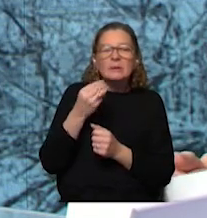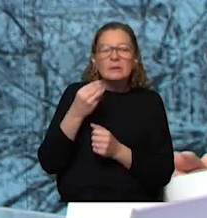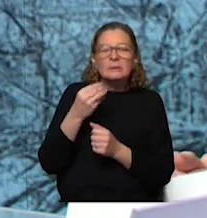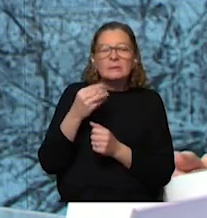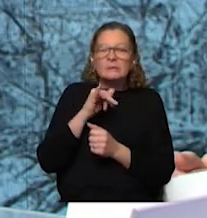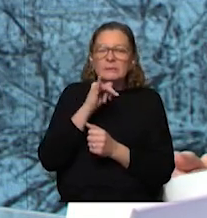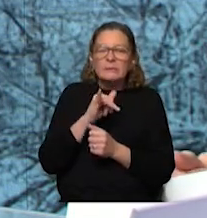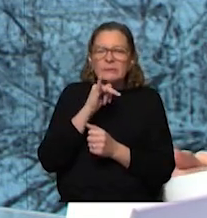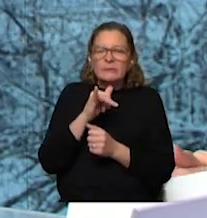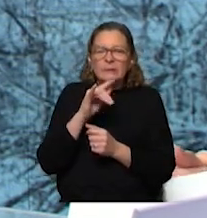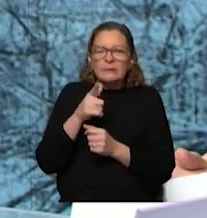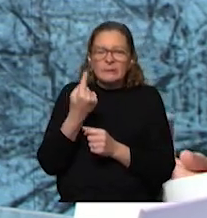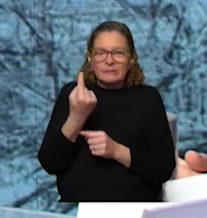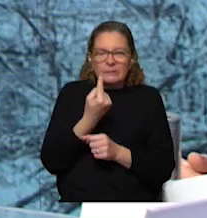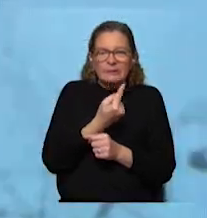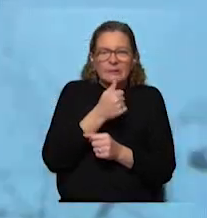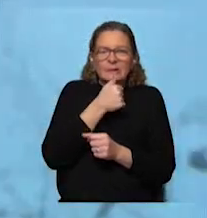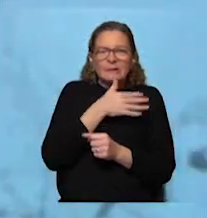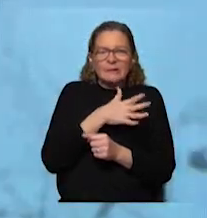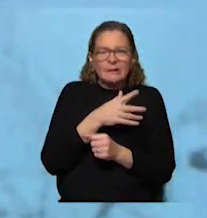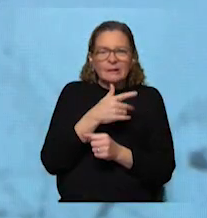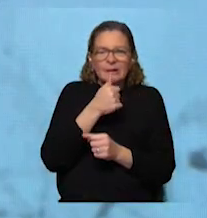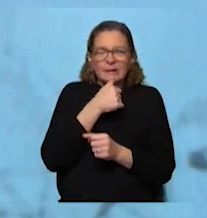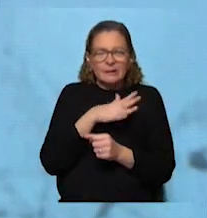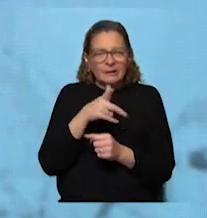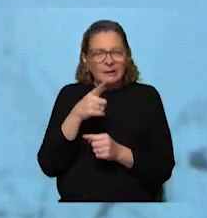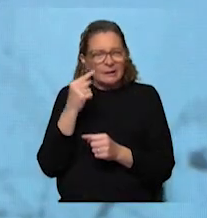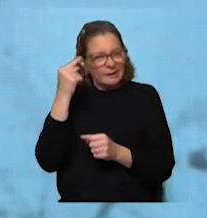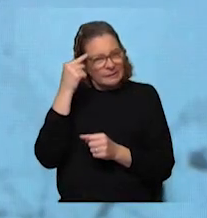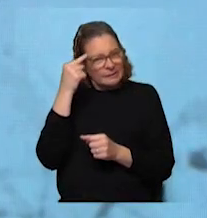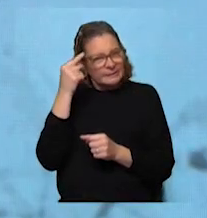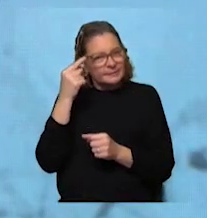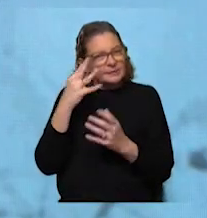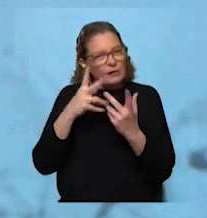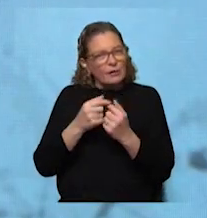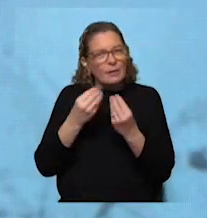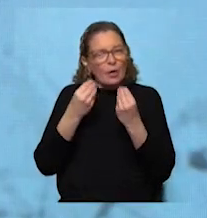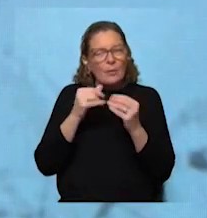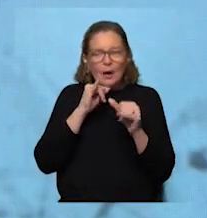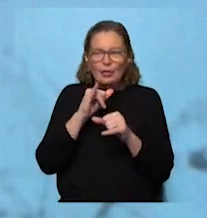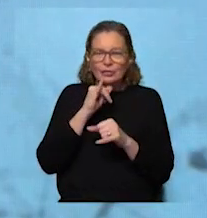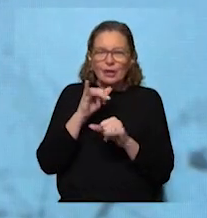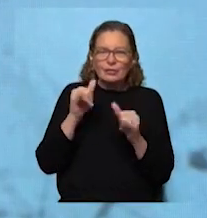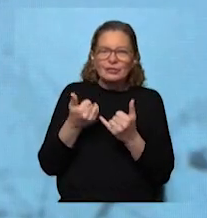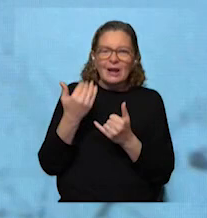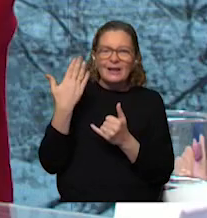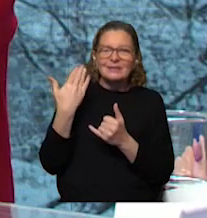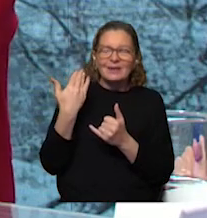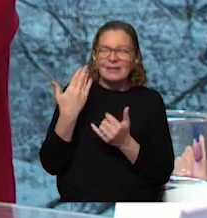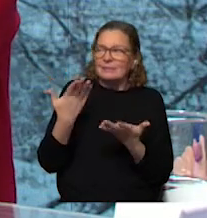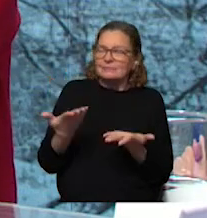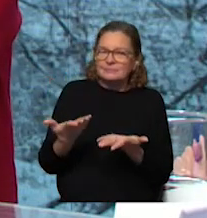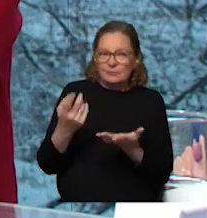cómo vamos a contar cada historia la historia en sí te iba determinando la manera de cómo lo ibas a contar o ya tenías como